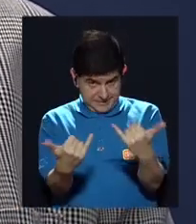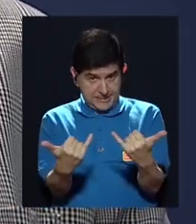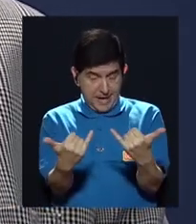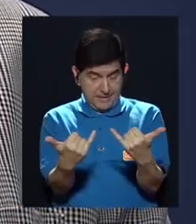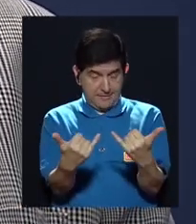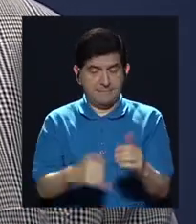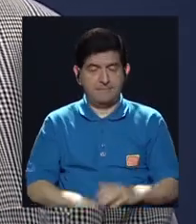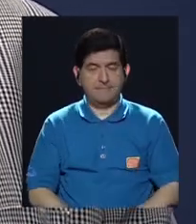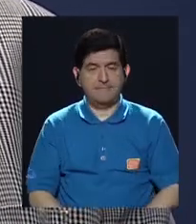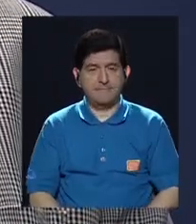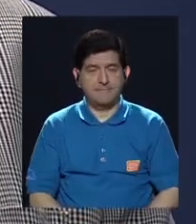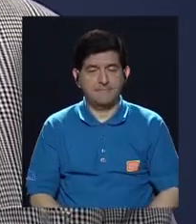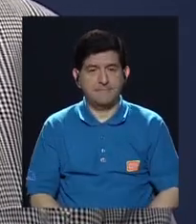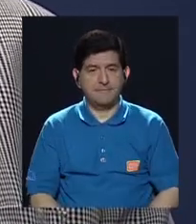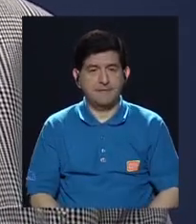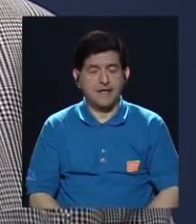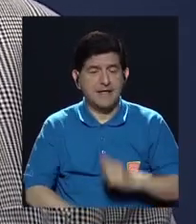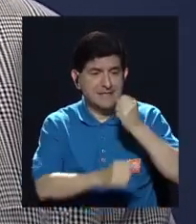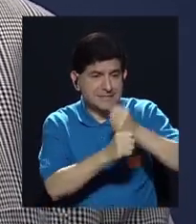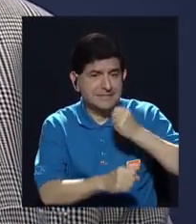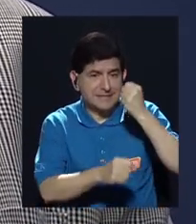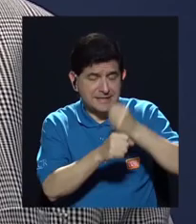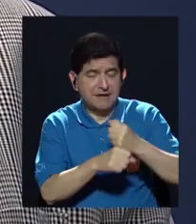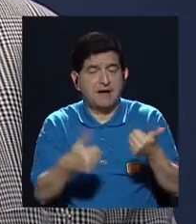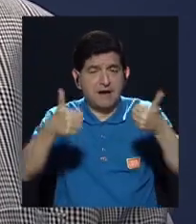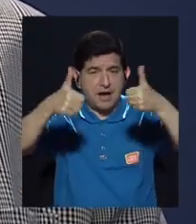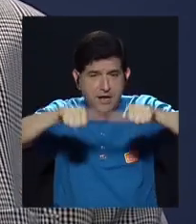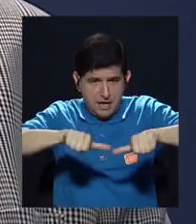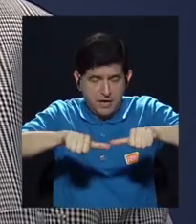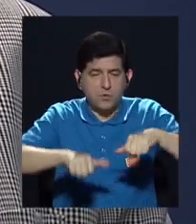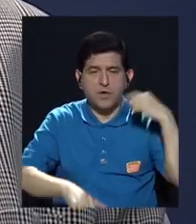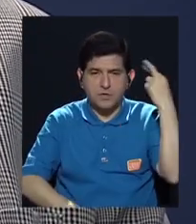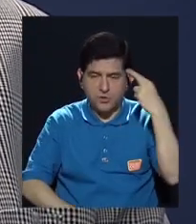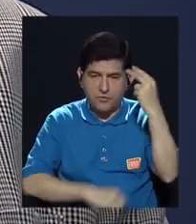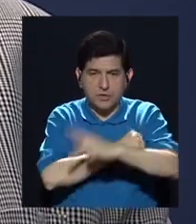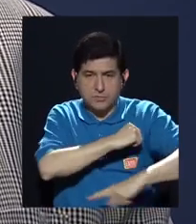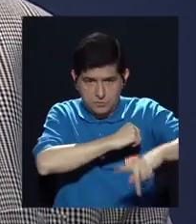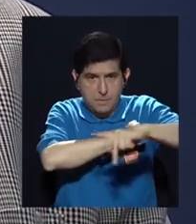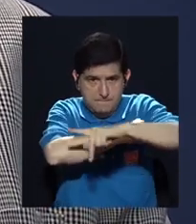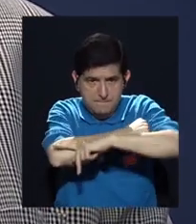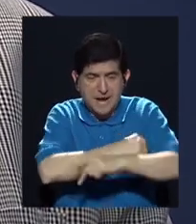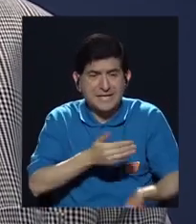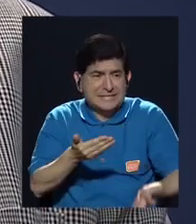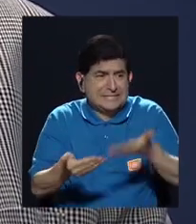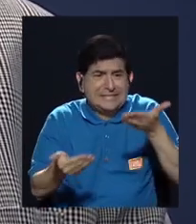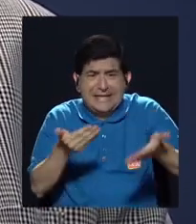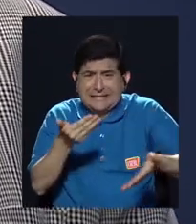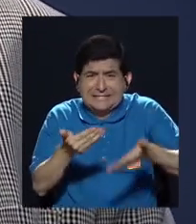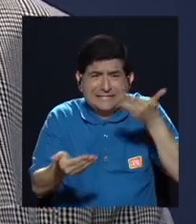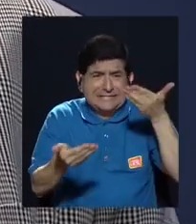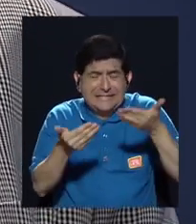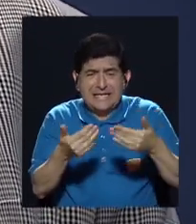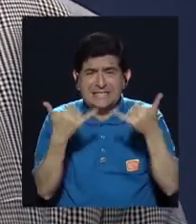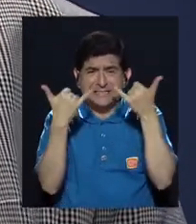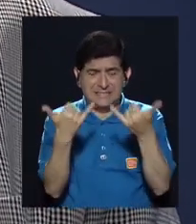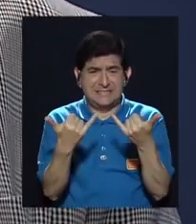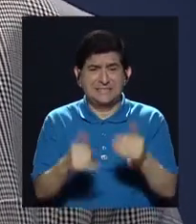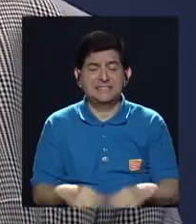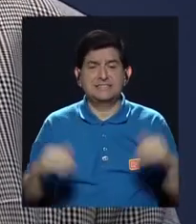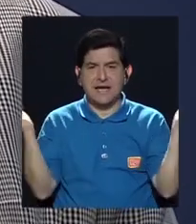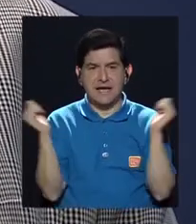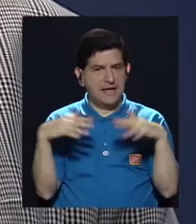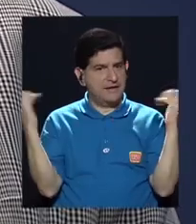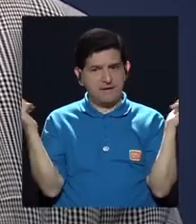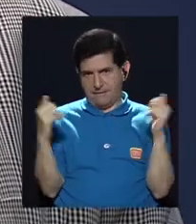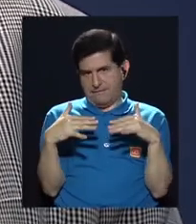llega a trabajar en el pacto es porque el país estaba a punto de, ya estaba viviendo